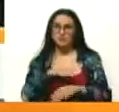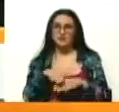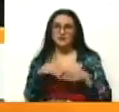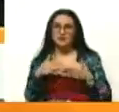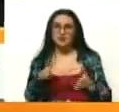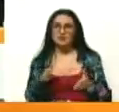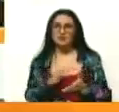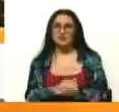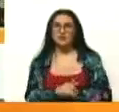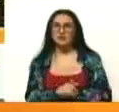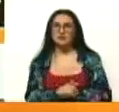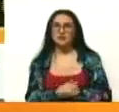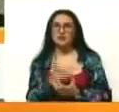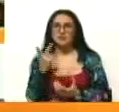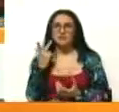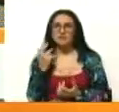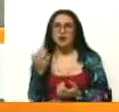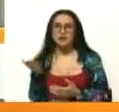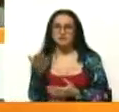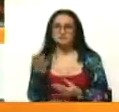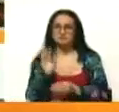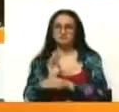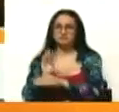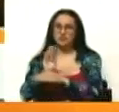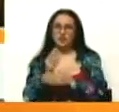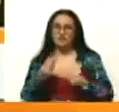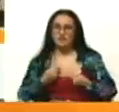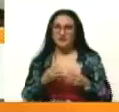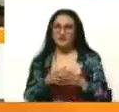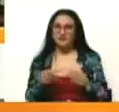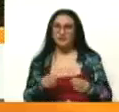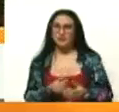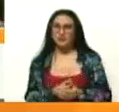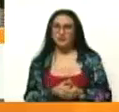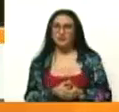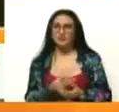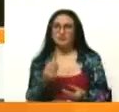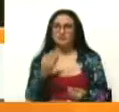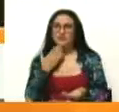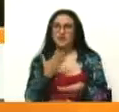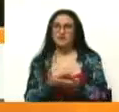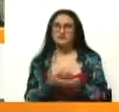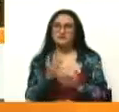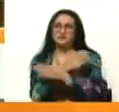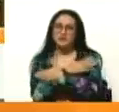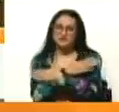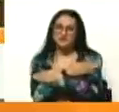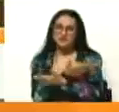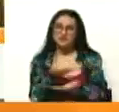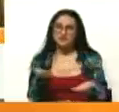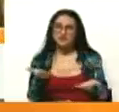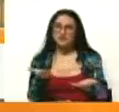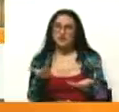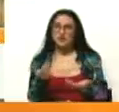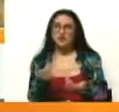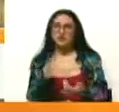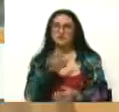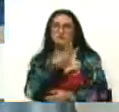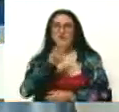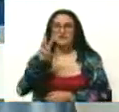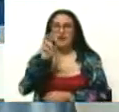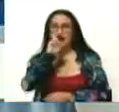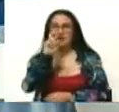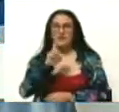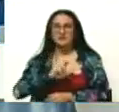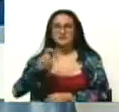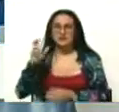Público para enaltecer la vida de todos nosotros. Así que muchas gracias, felicitaciones por este 53 aniversario,